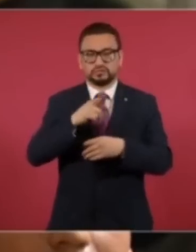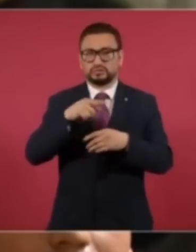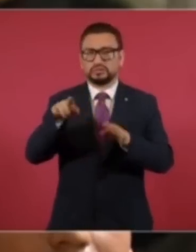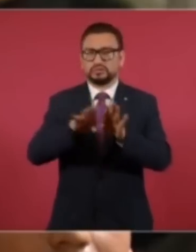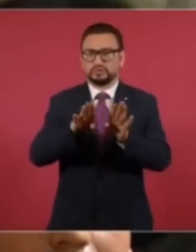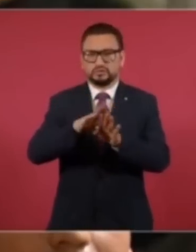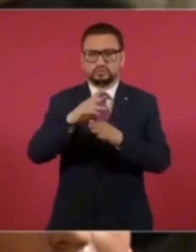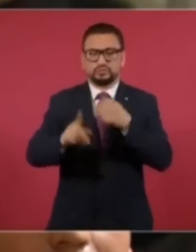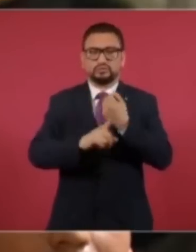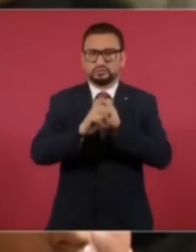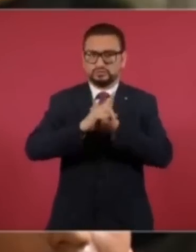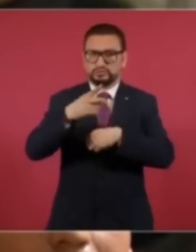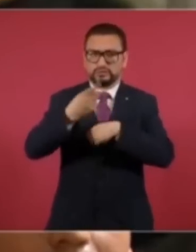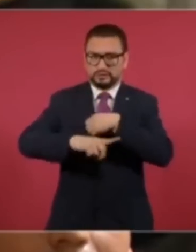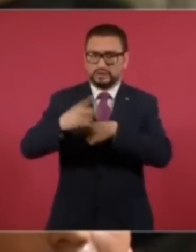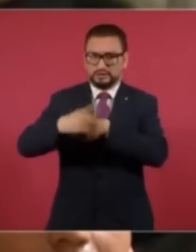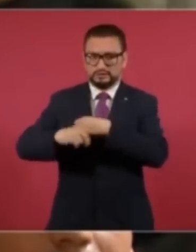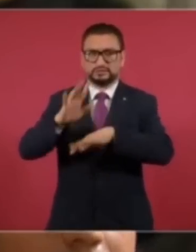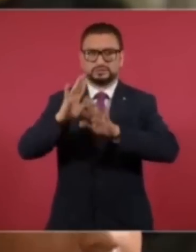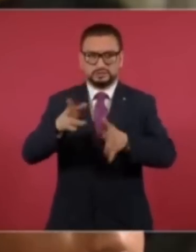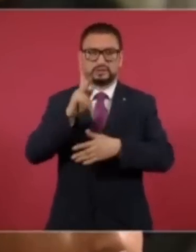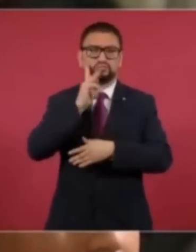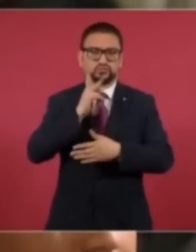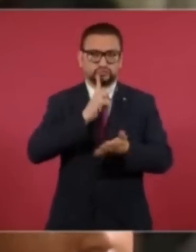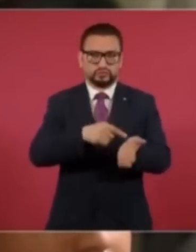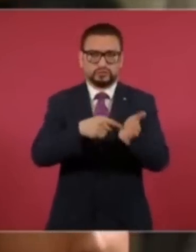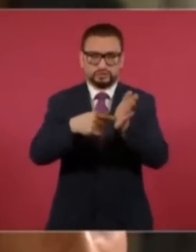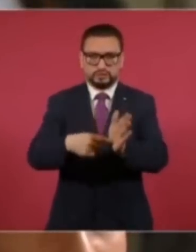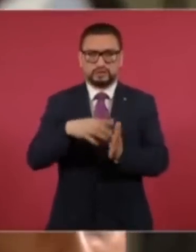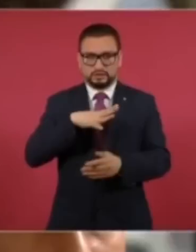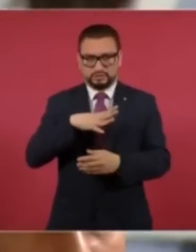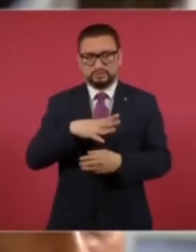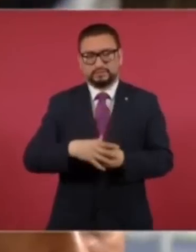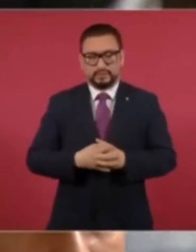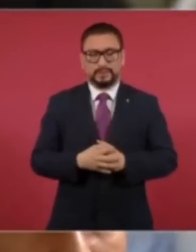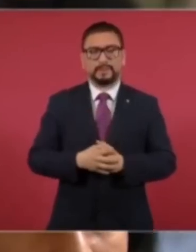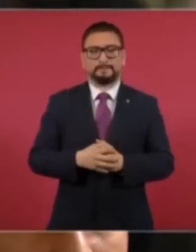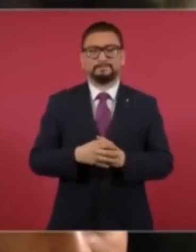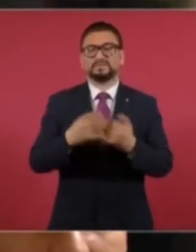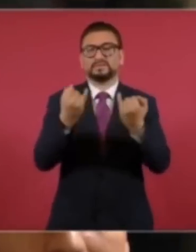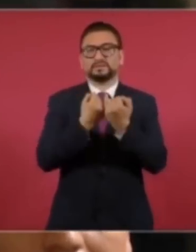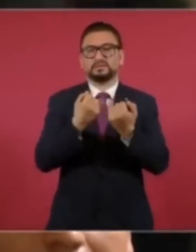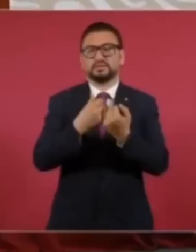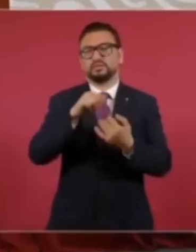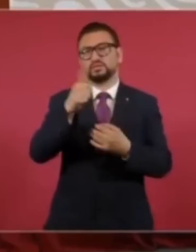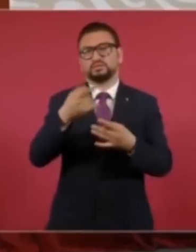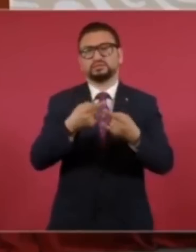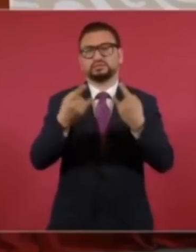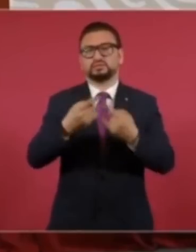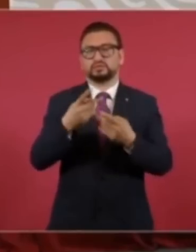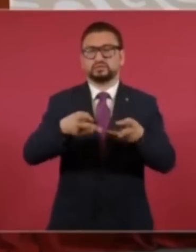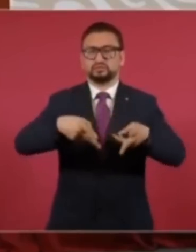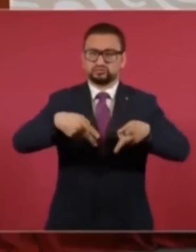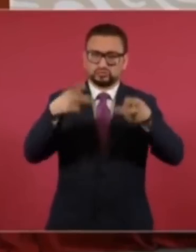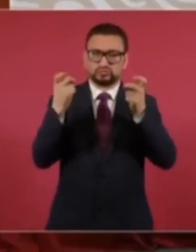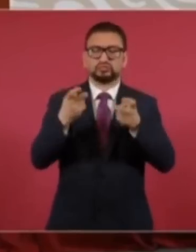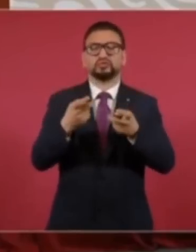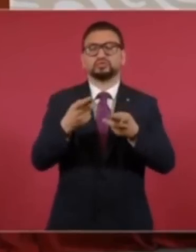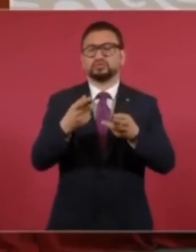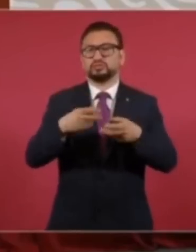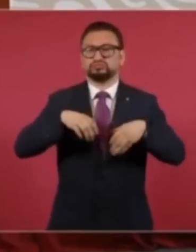daños al erario. Eso también ya está demostrado, como el caso Oceanografía. Está también todo el robo, el saqueo que se